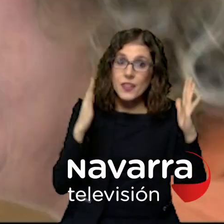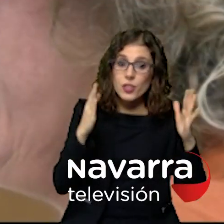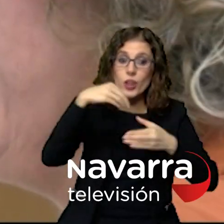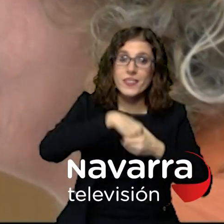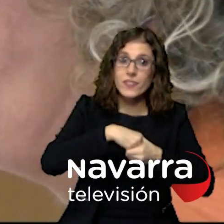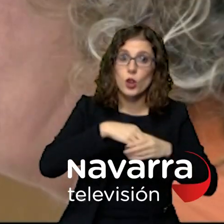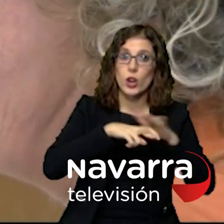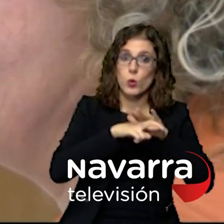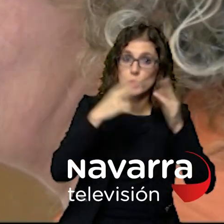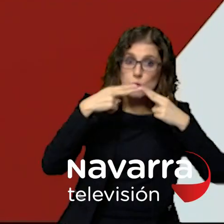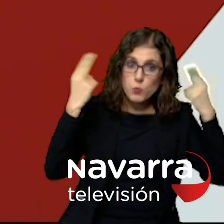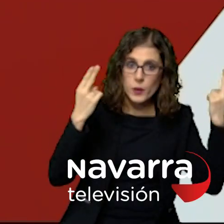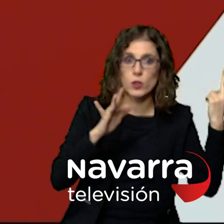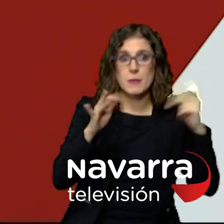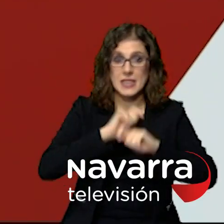existentes.